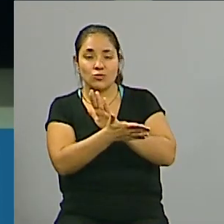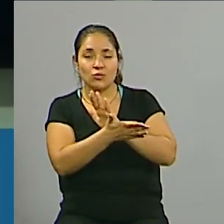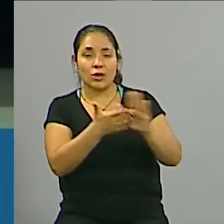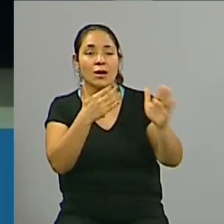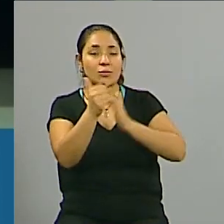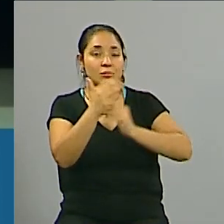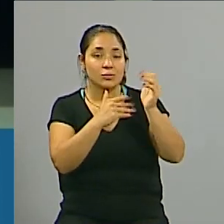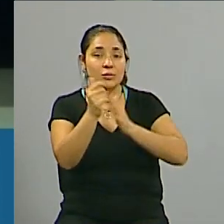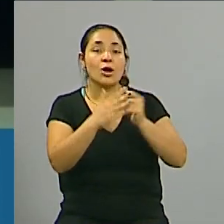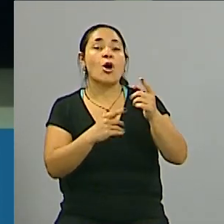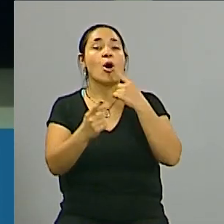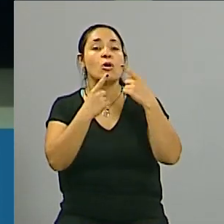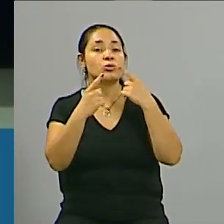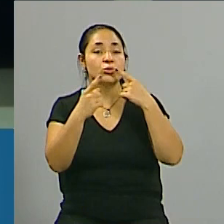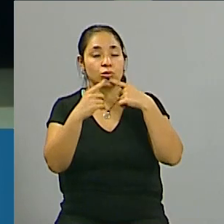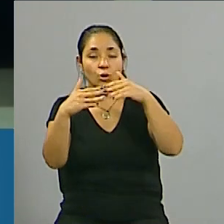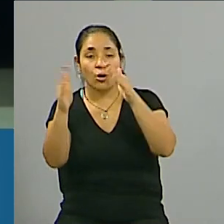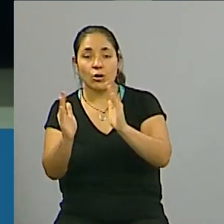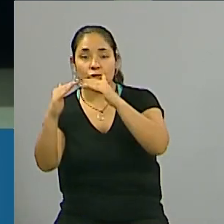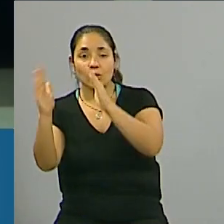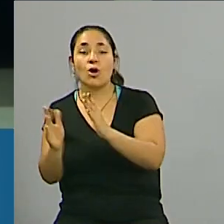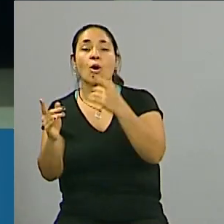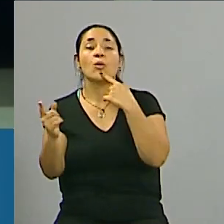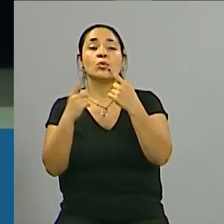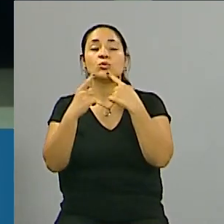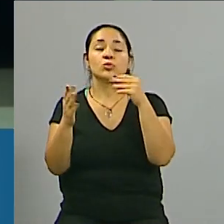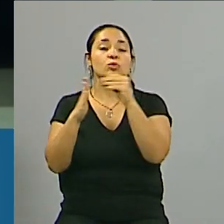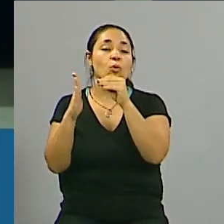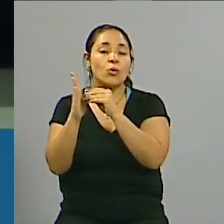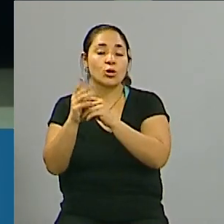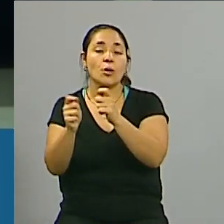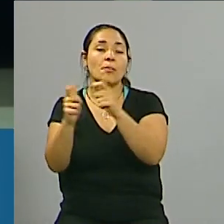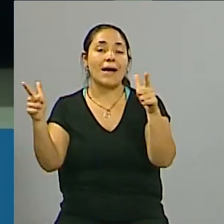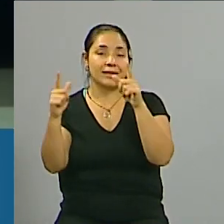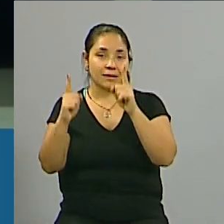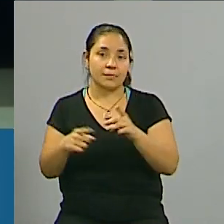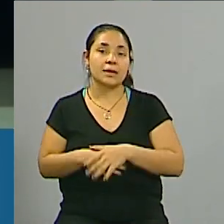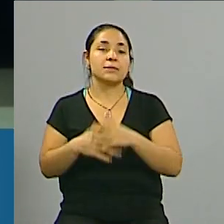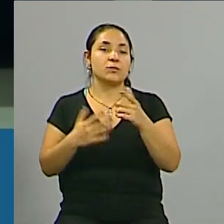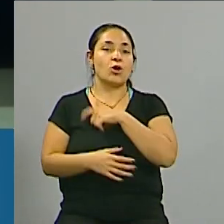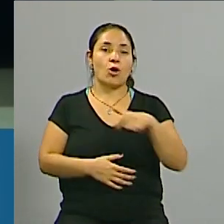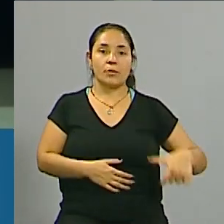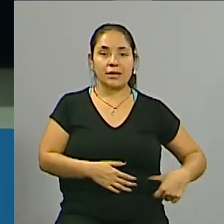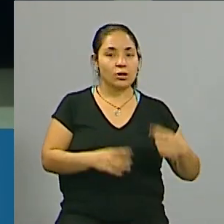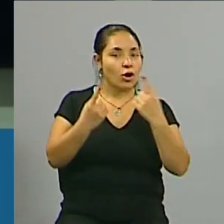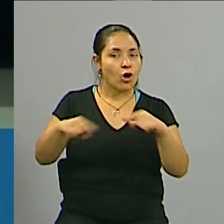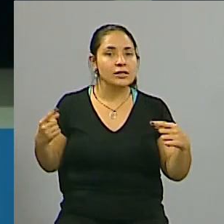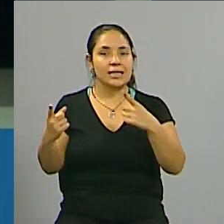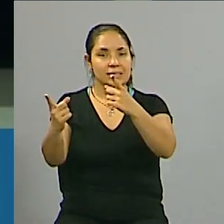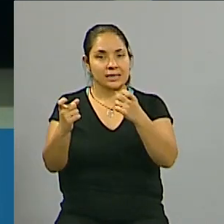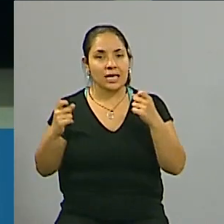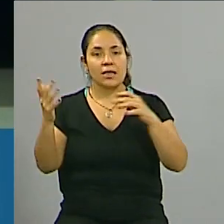mayores consultorios, mayor cantidad de turnos, pero también hay una realidad. El Estado siempre va detrás de las necesidades, la población va